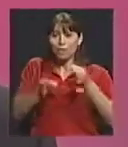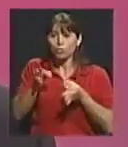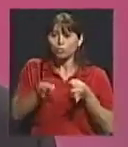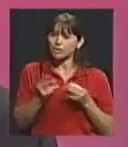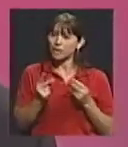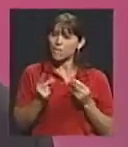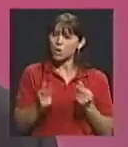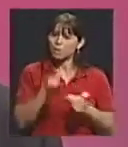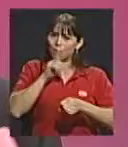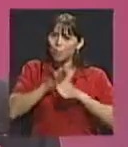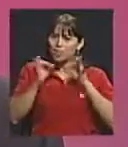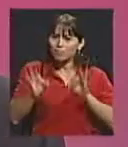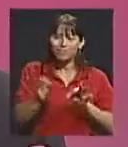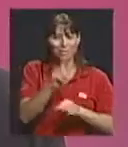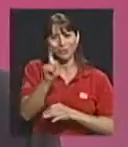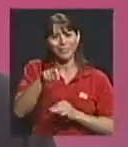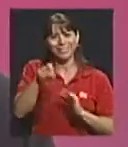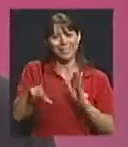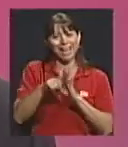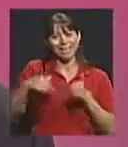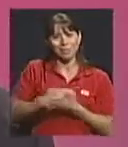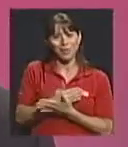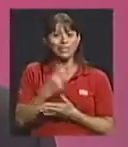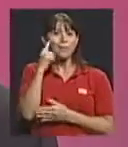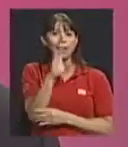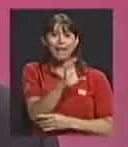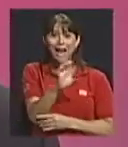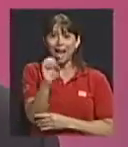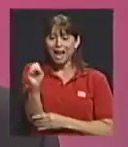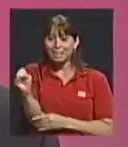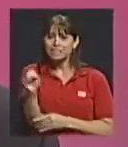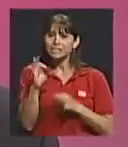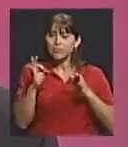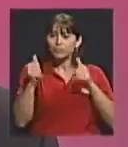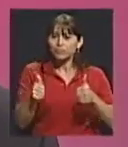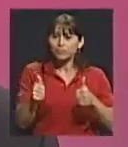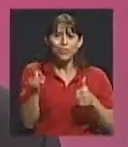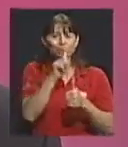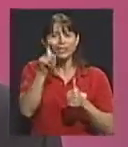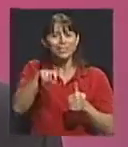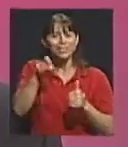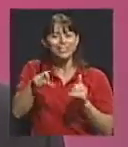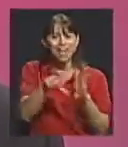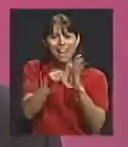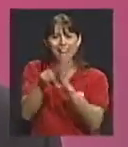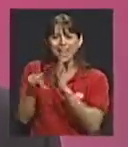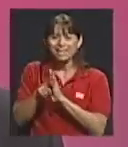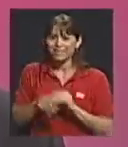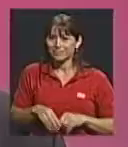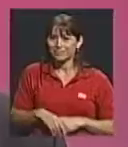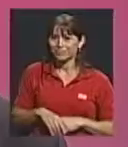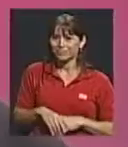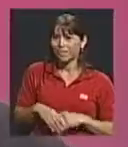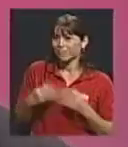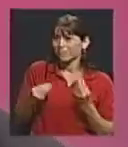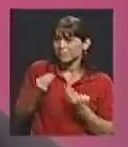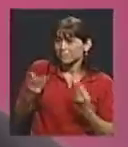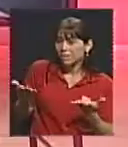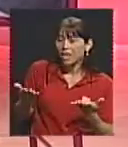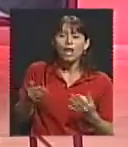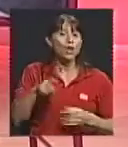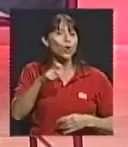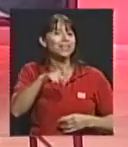se necesitan leyes para que la caja costarricense sea más eficiente no se necesitan leyes sus filas nada lo que se necesita